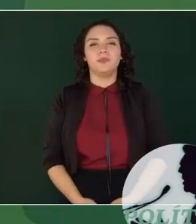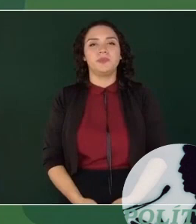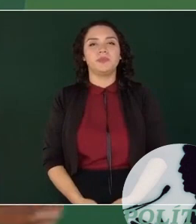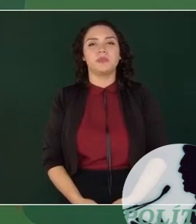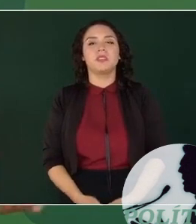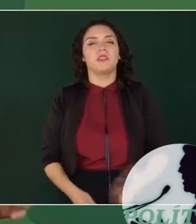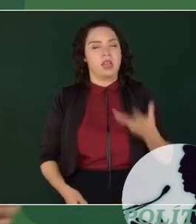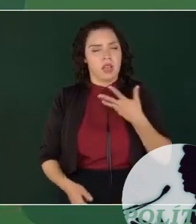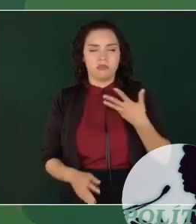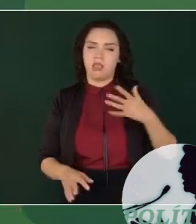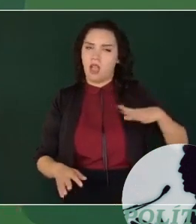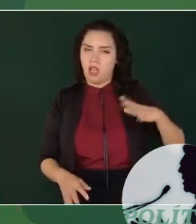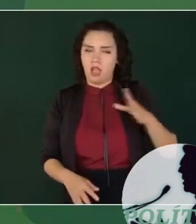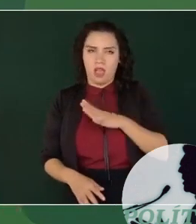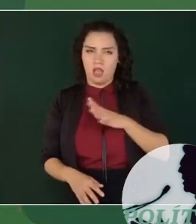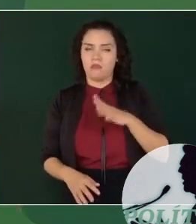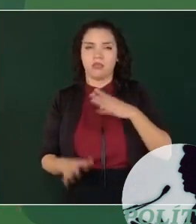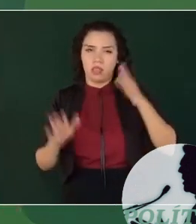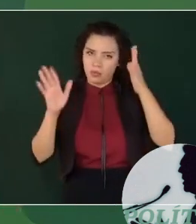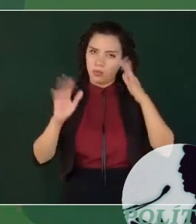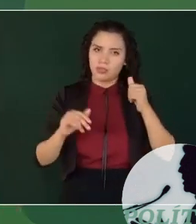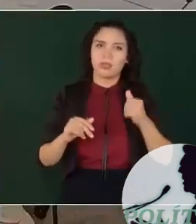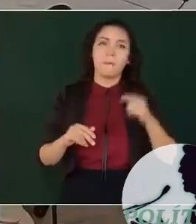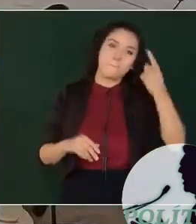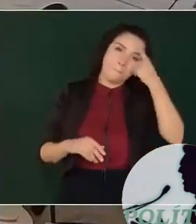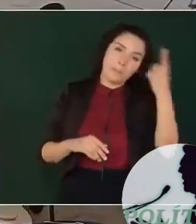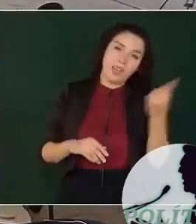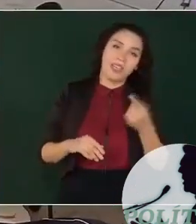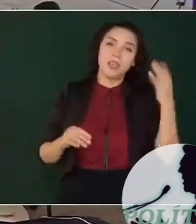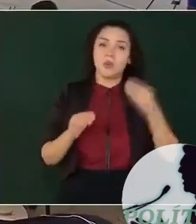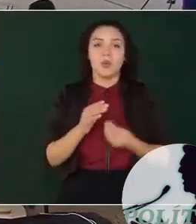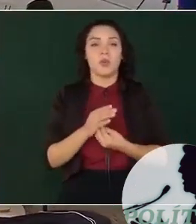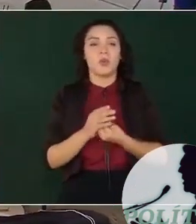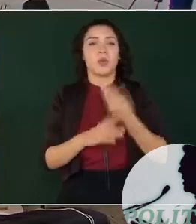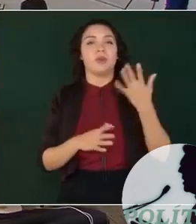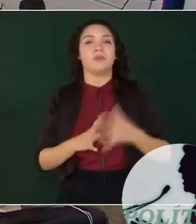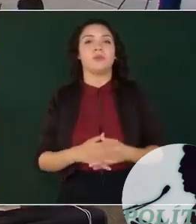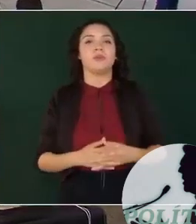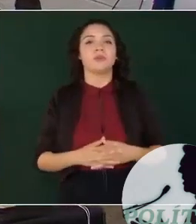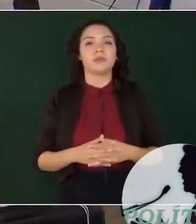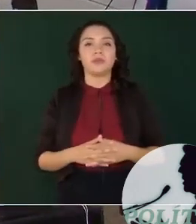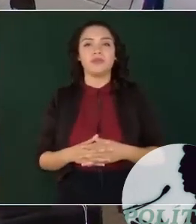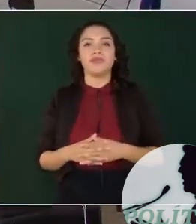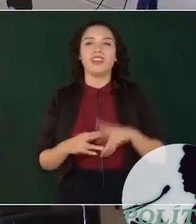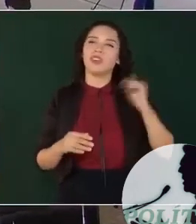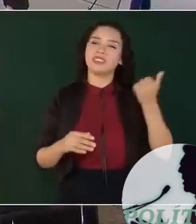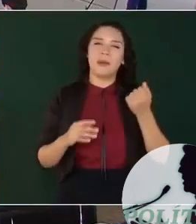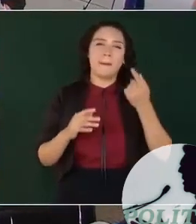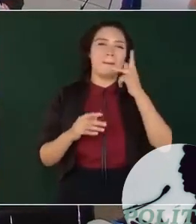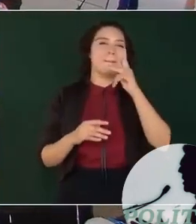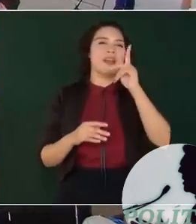Está el compromiso también de crear una planta de